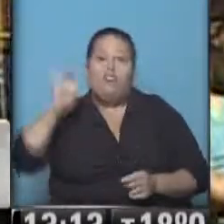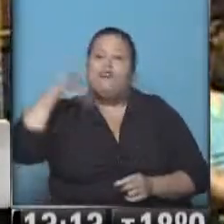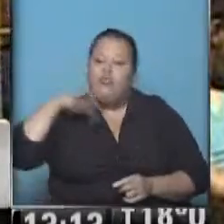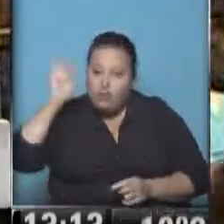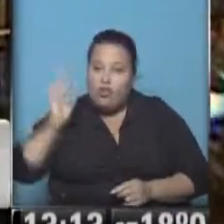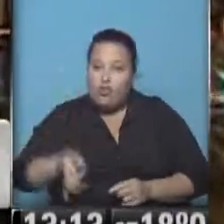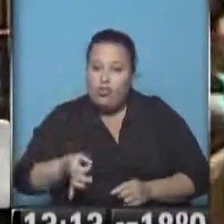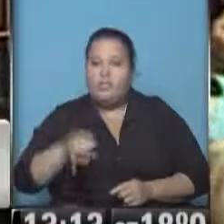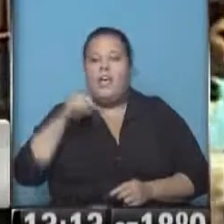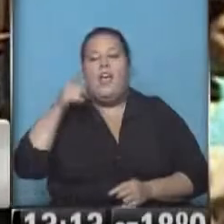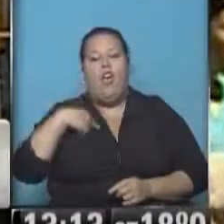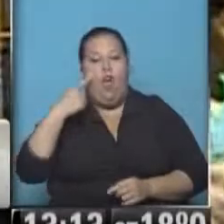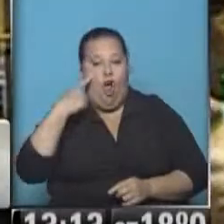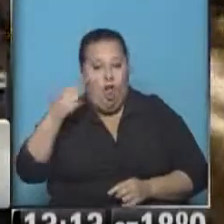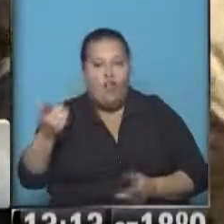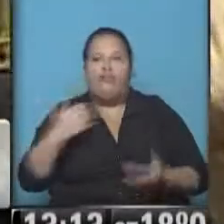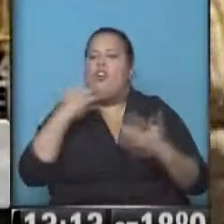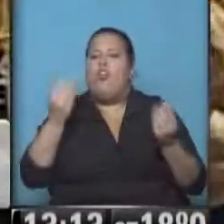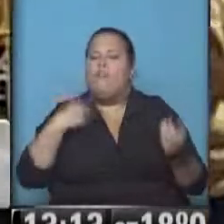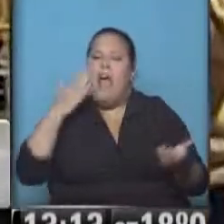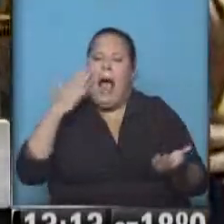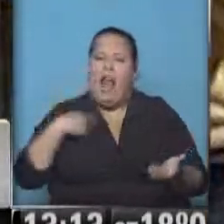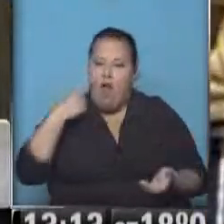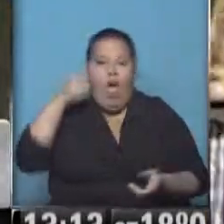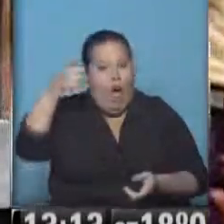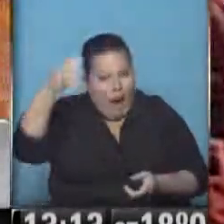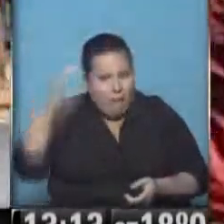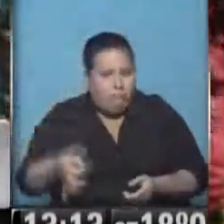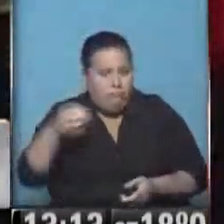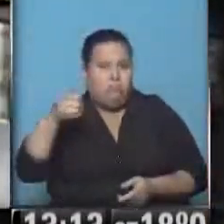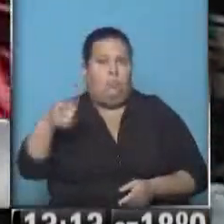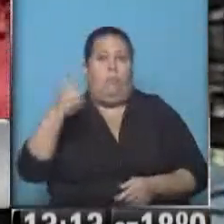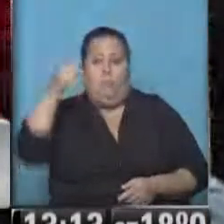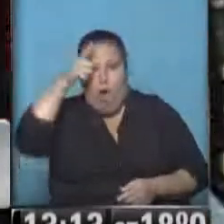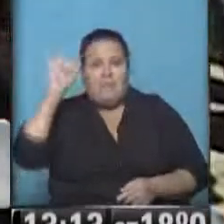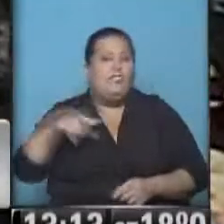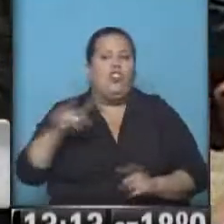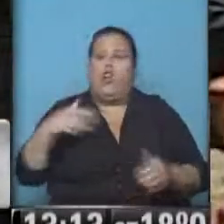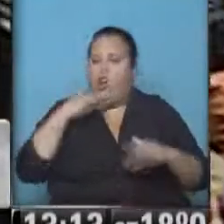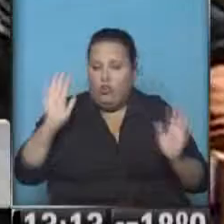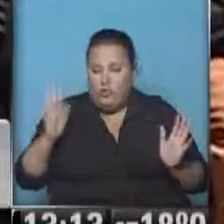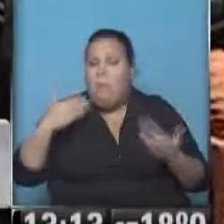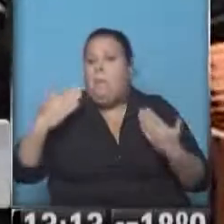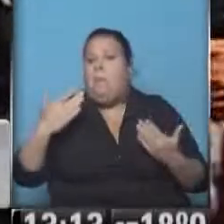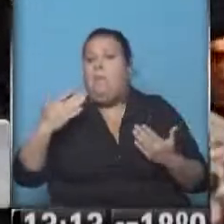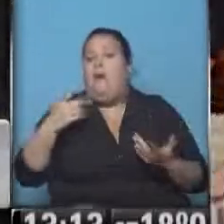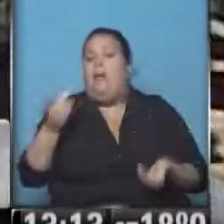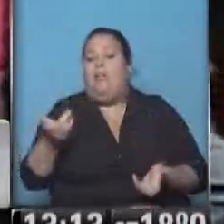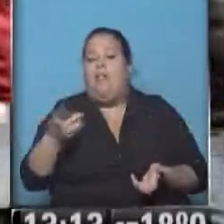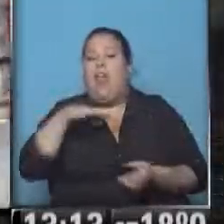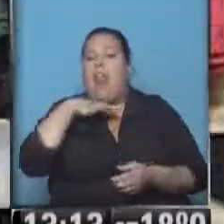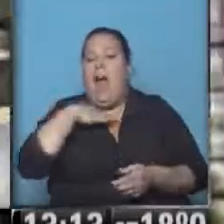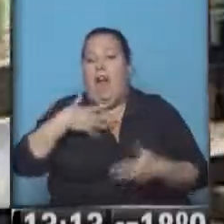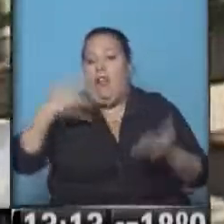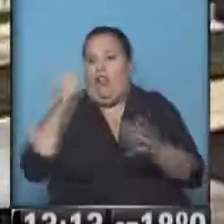yo sé que lo conozco, pero no sé de dónde, ¿me entiendes? O sea, no digo que puede ser policía o no puede ser policía, porque puede ser el delincuente